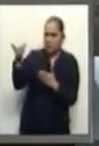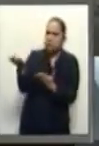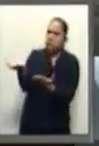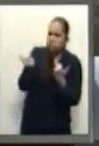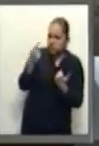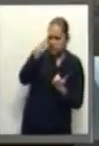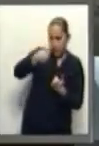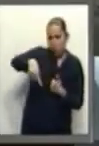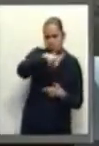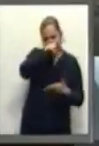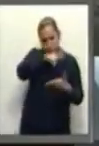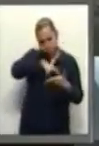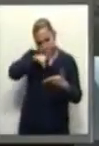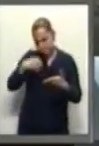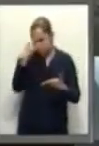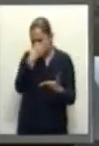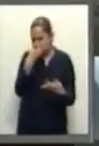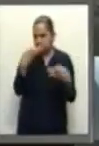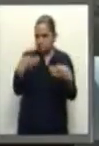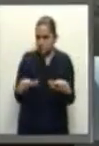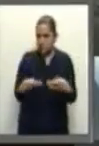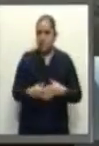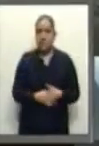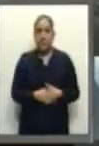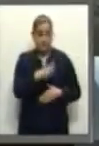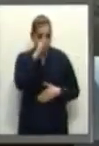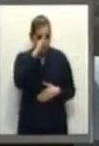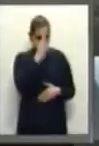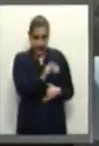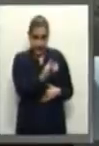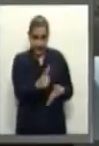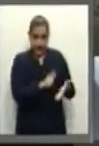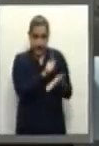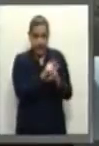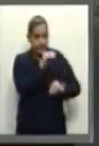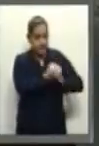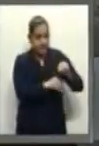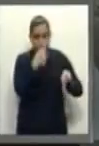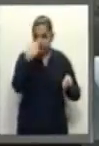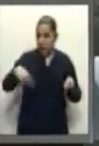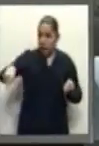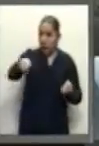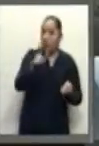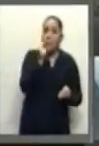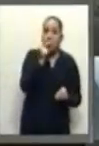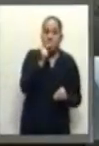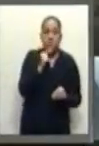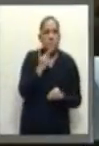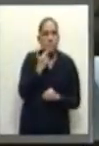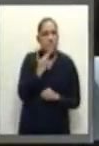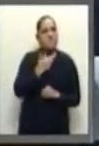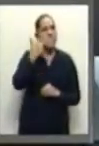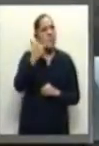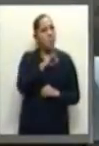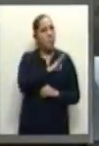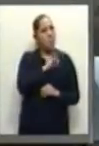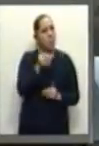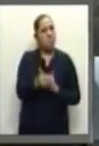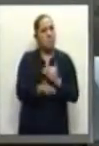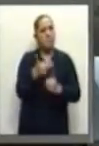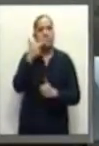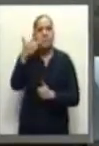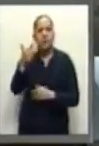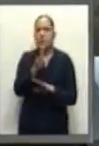ley las policías van a mejorar esa reforma la hicimos Para qué para mejorar las condiciones de la